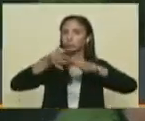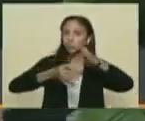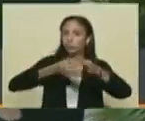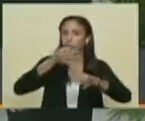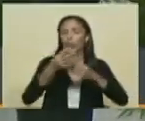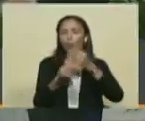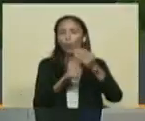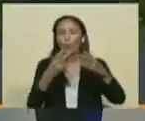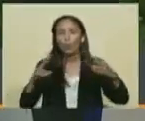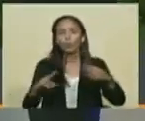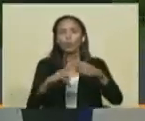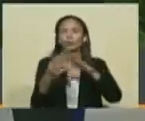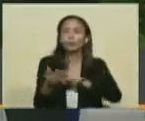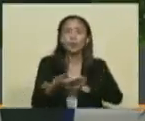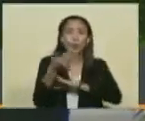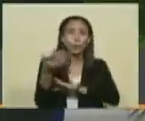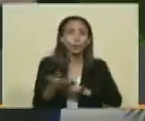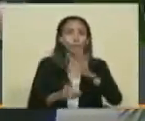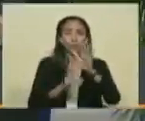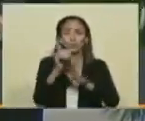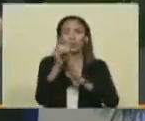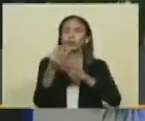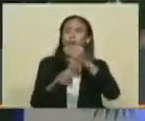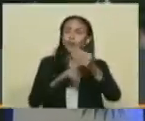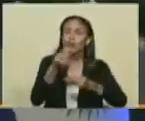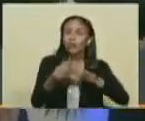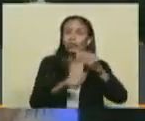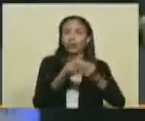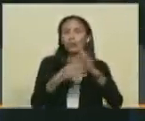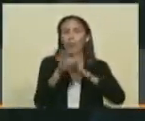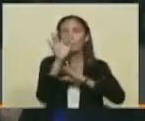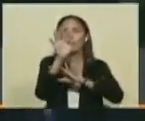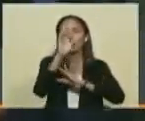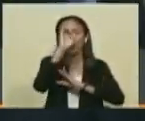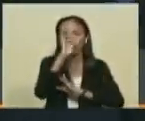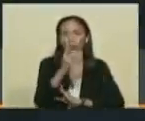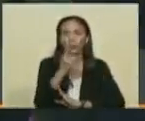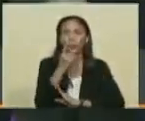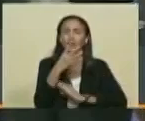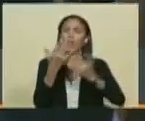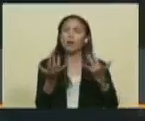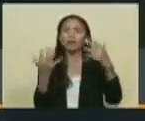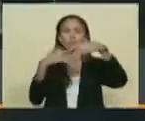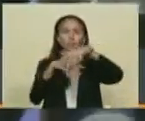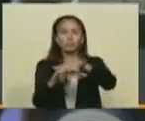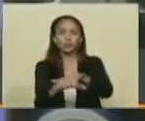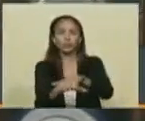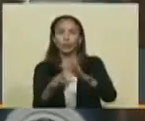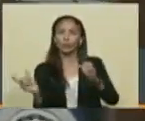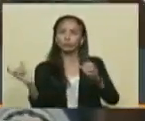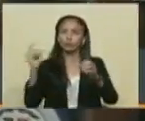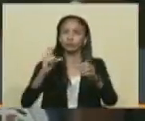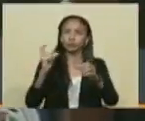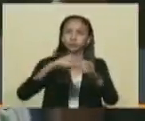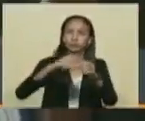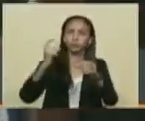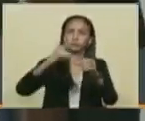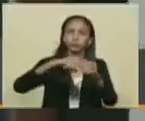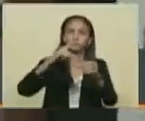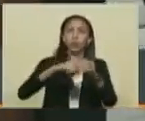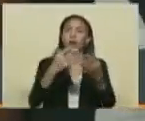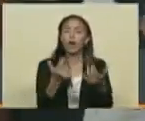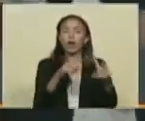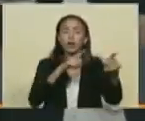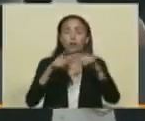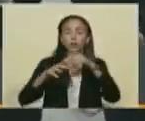importante encuentro que se desarrolla en este país. Allí se integra parte de los funcionarios para dar ya